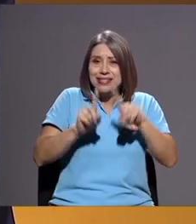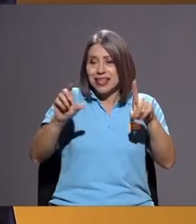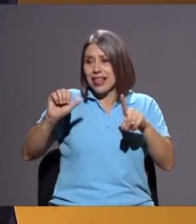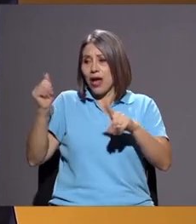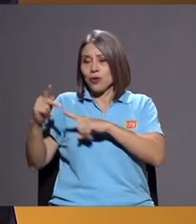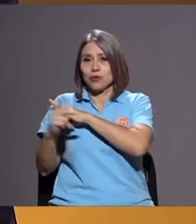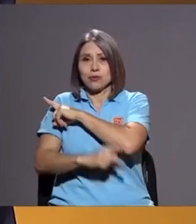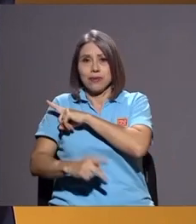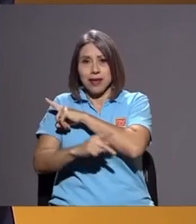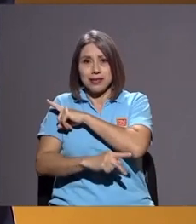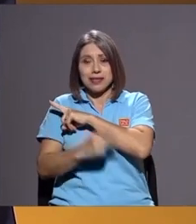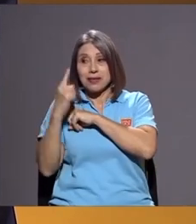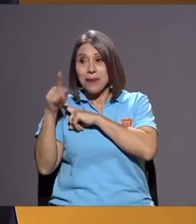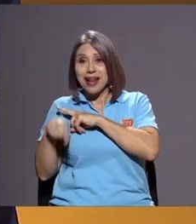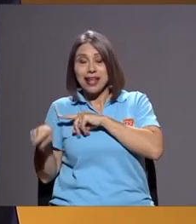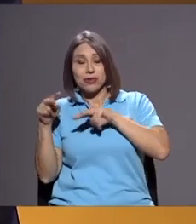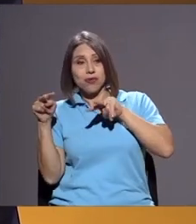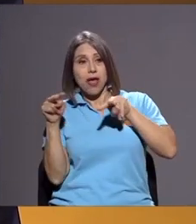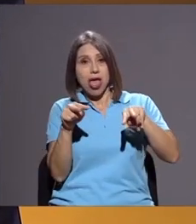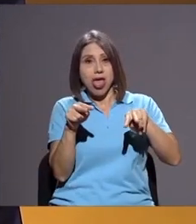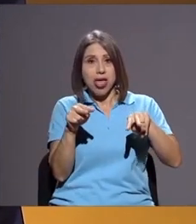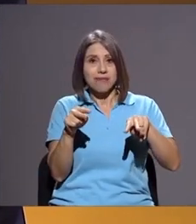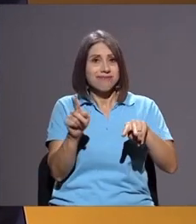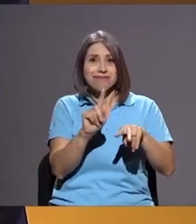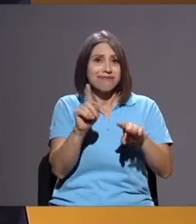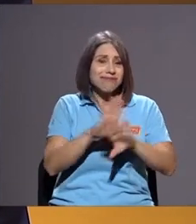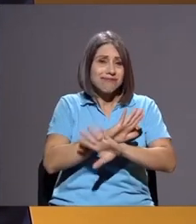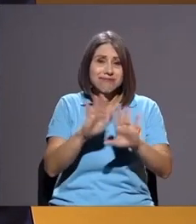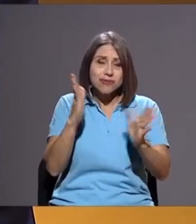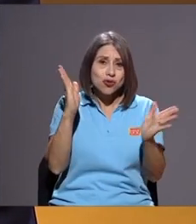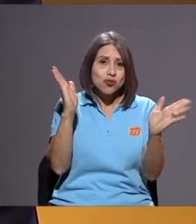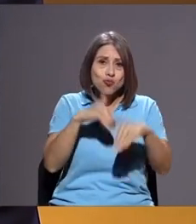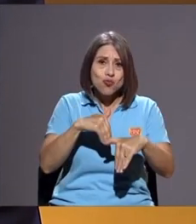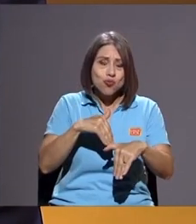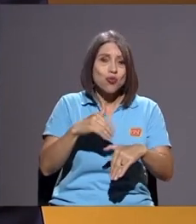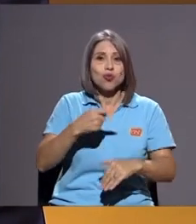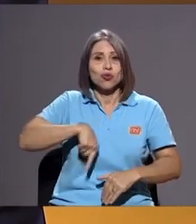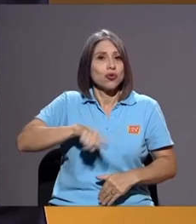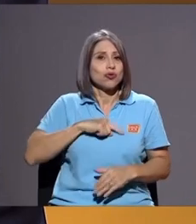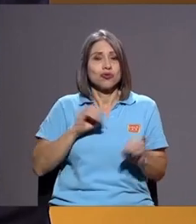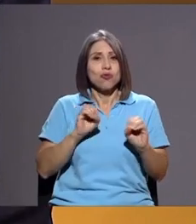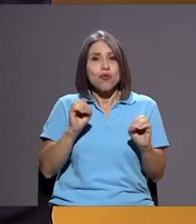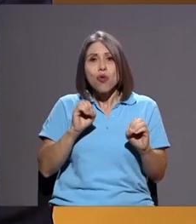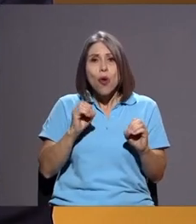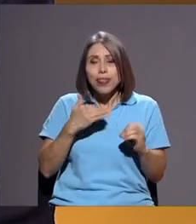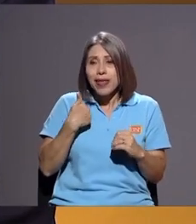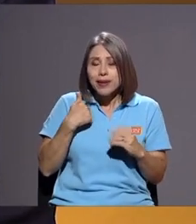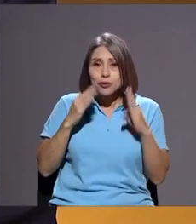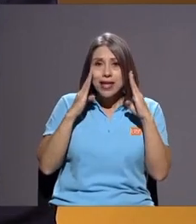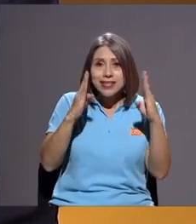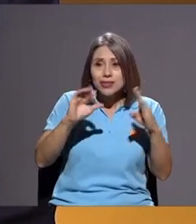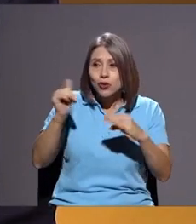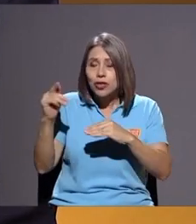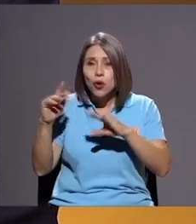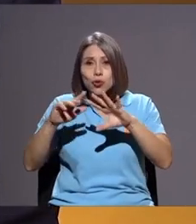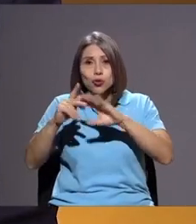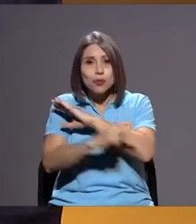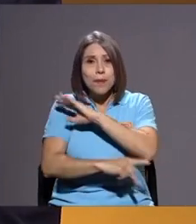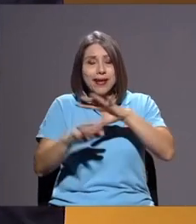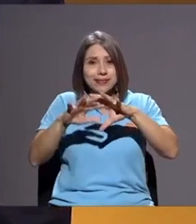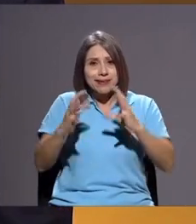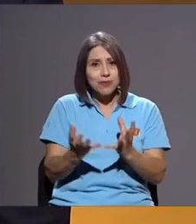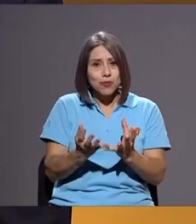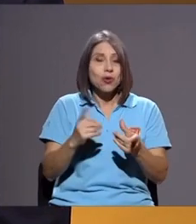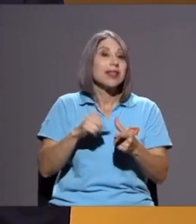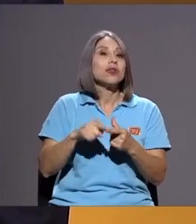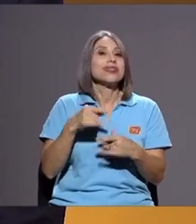resto del mundo y eso no lo tenemos entonces lo que significa es algo que es muy interesante que